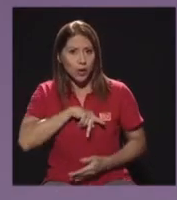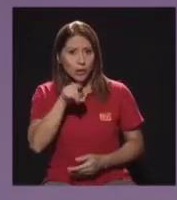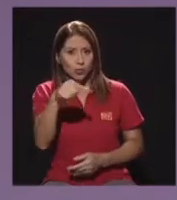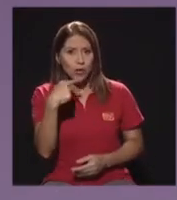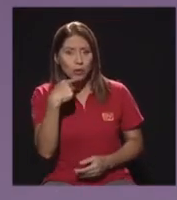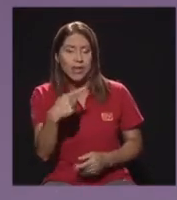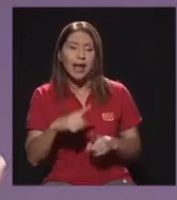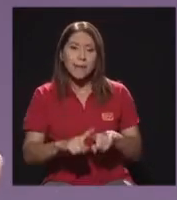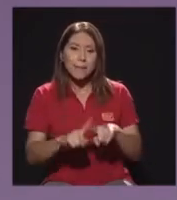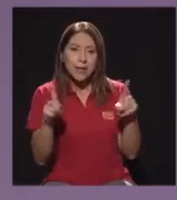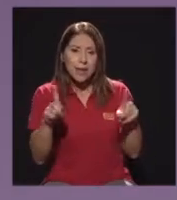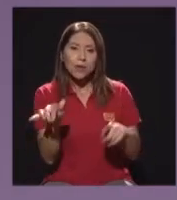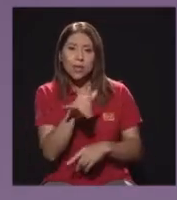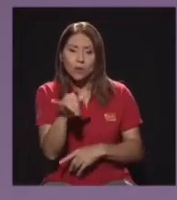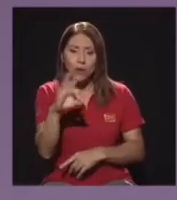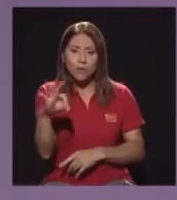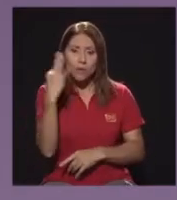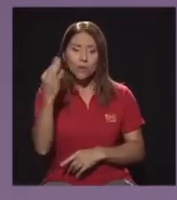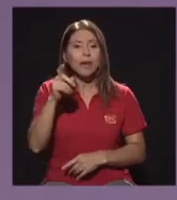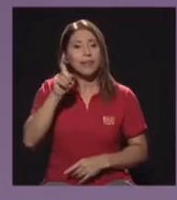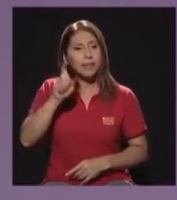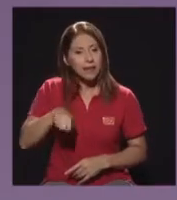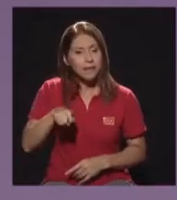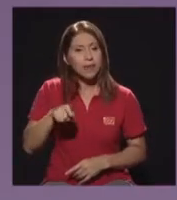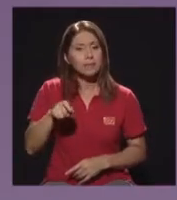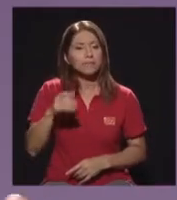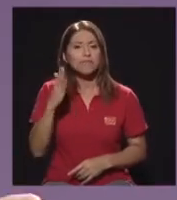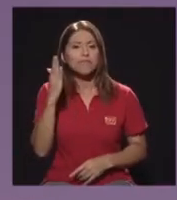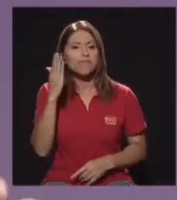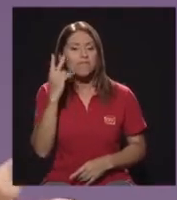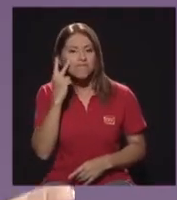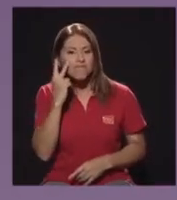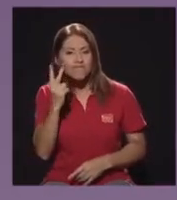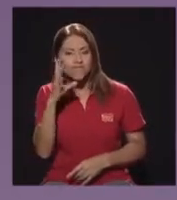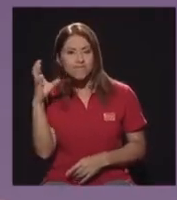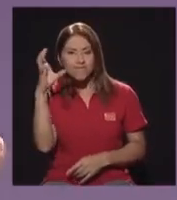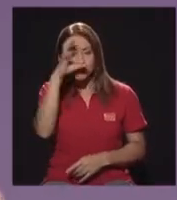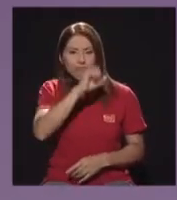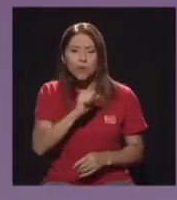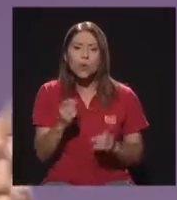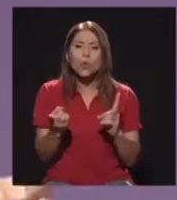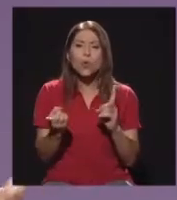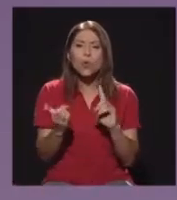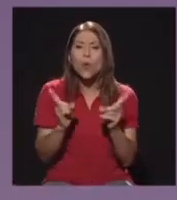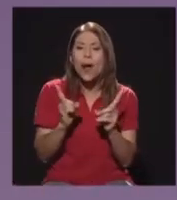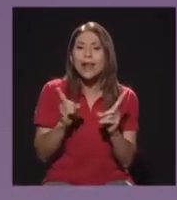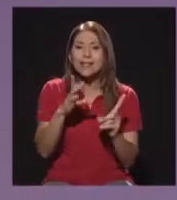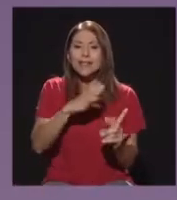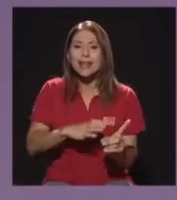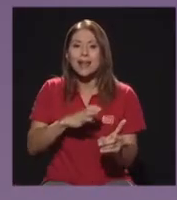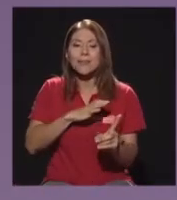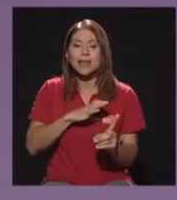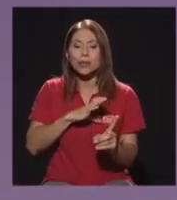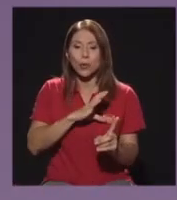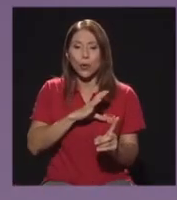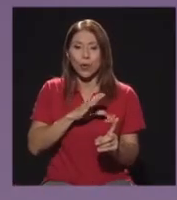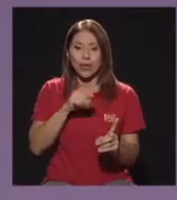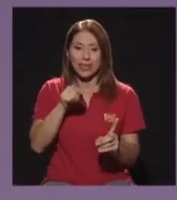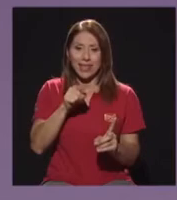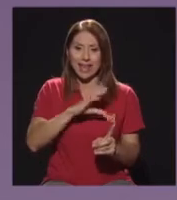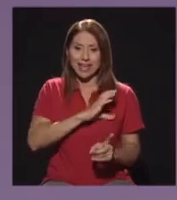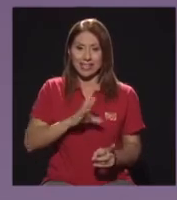de igual forma habría que mirar cuál es el elemento digamos del cristianismo que está poniendo